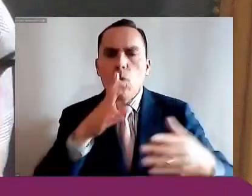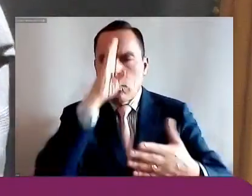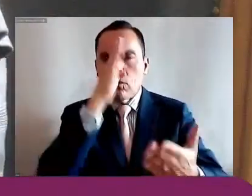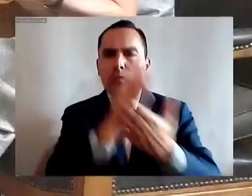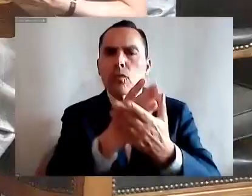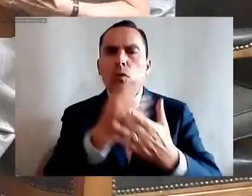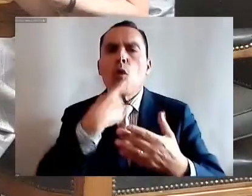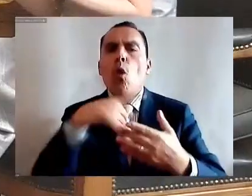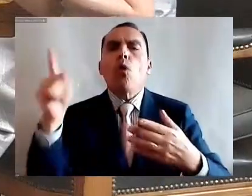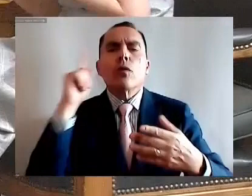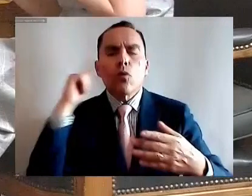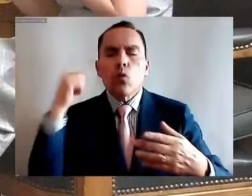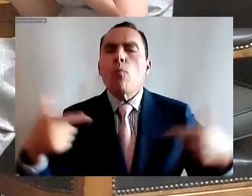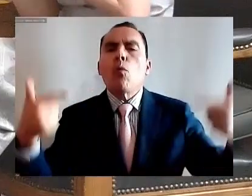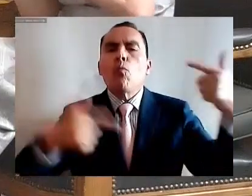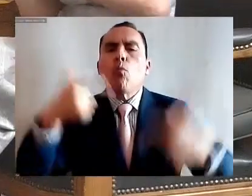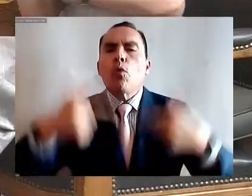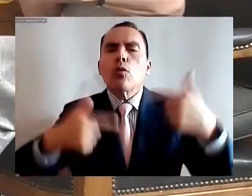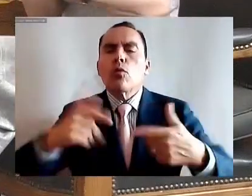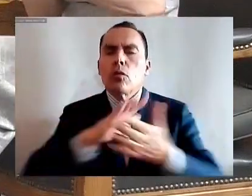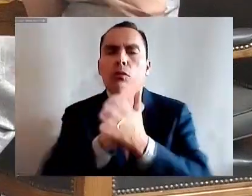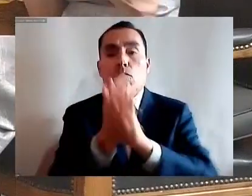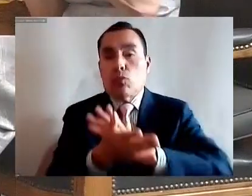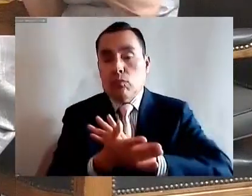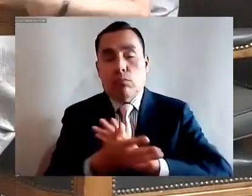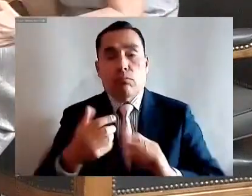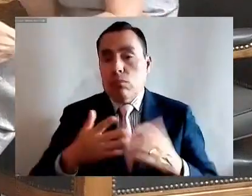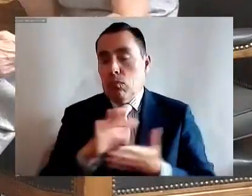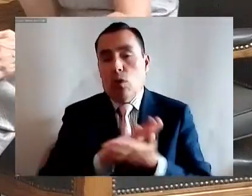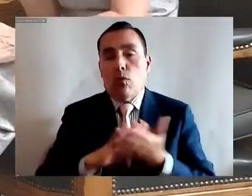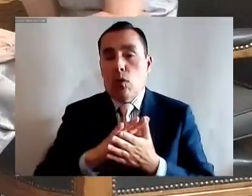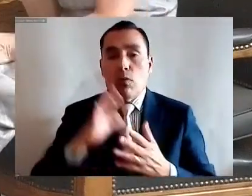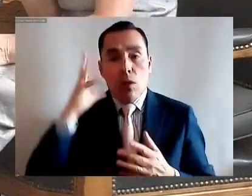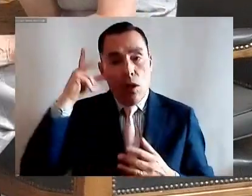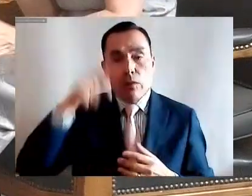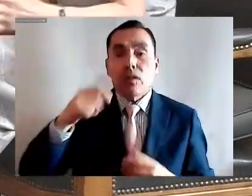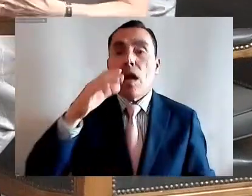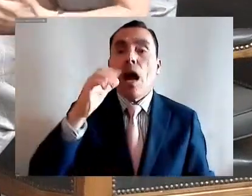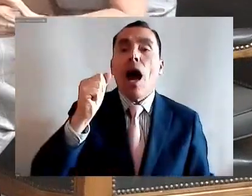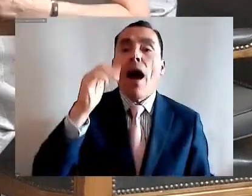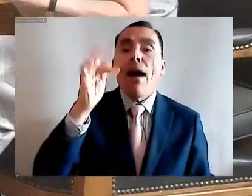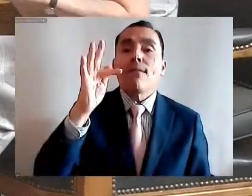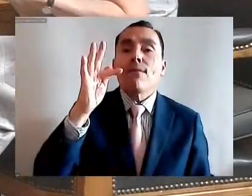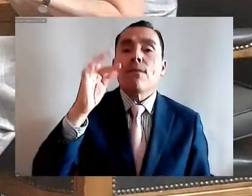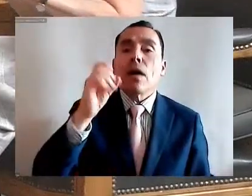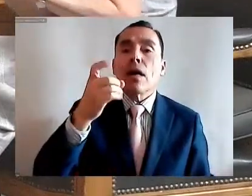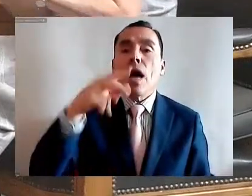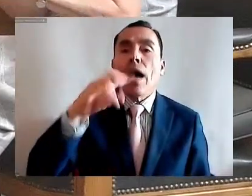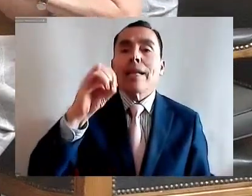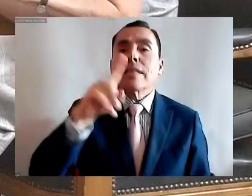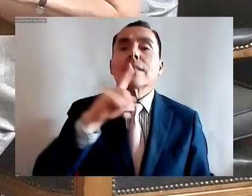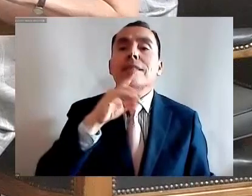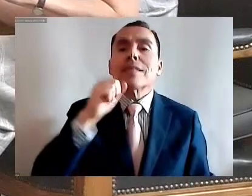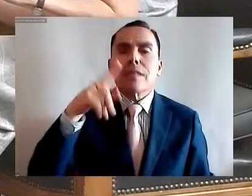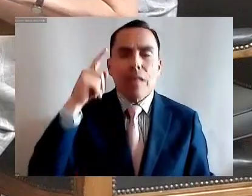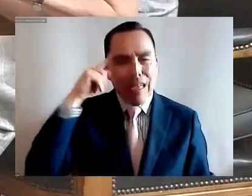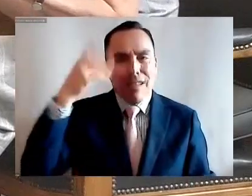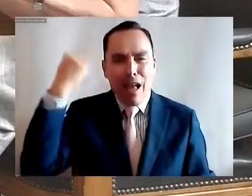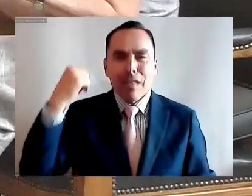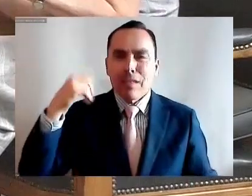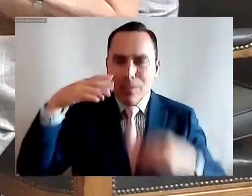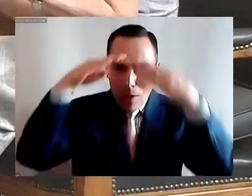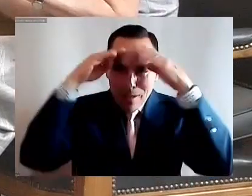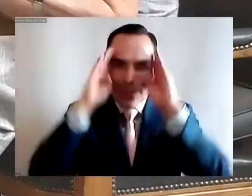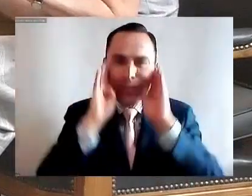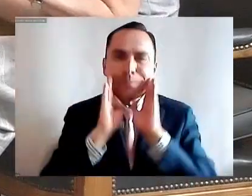totalitarios, como nos ha tocado compartir con juezas afganas, por ejemplo, con quien nos hemos podido contactar, y aún